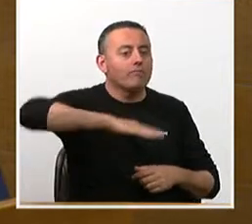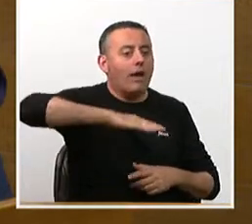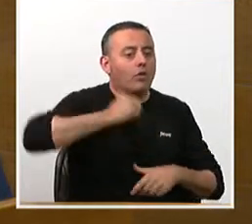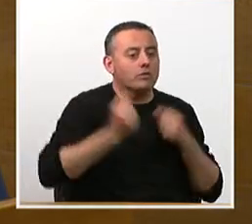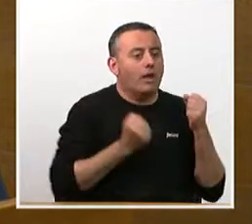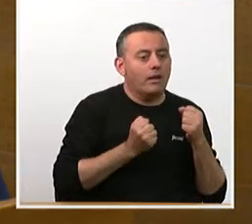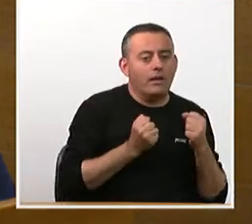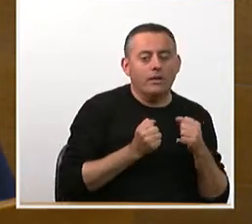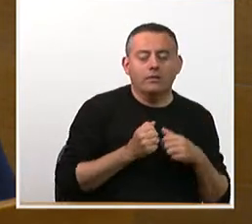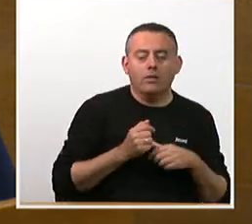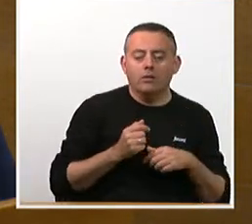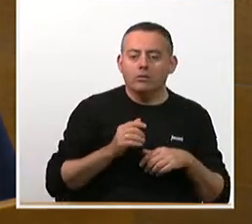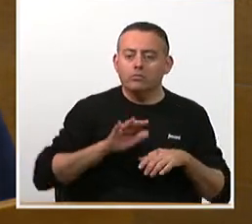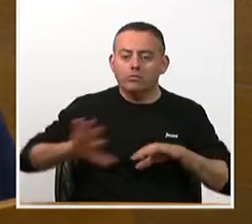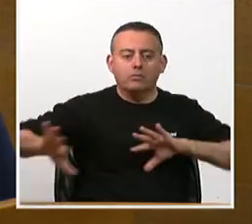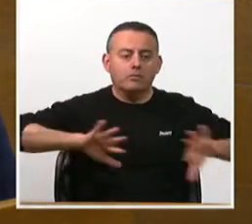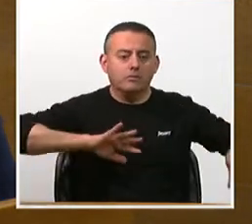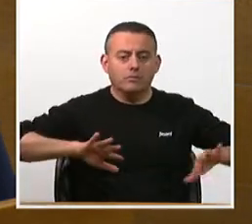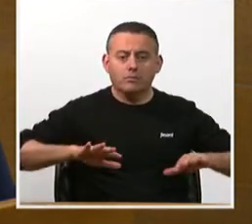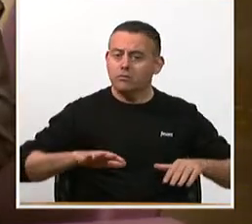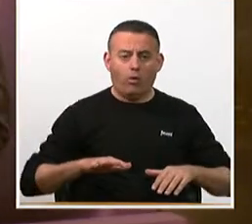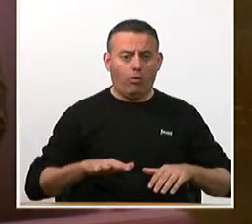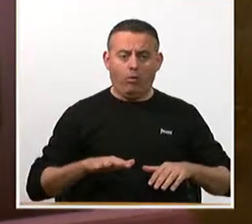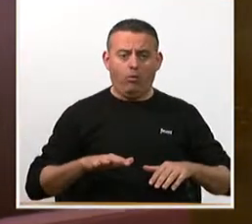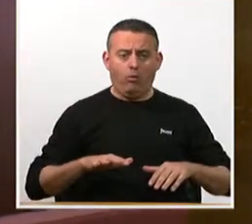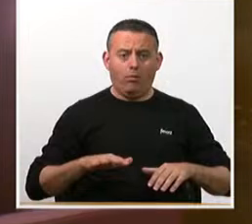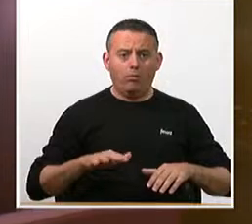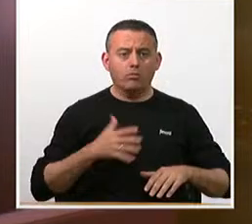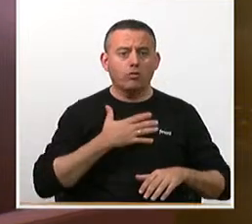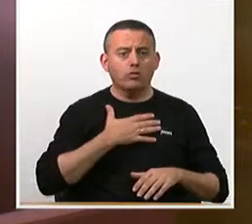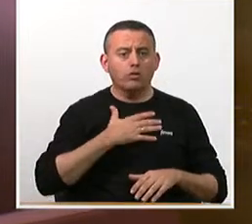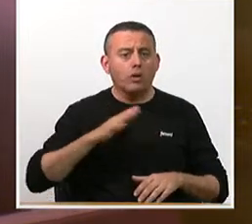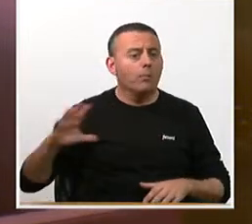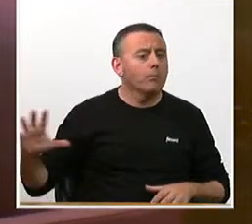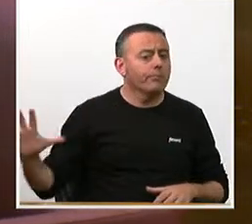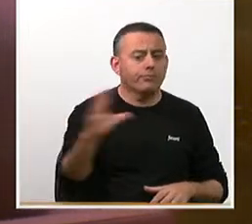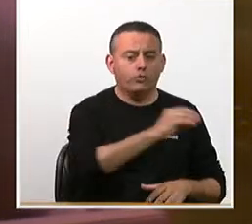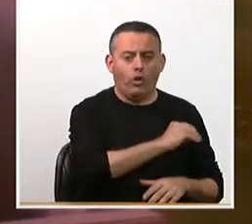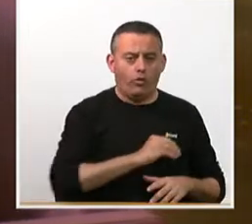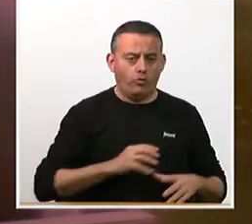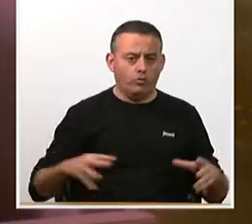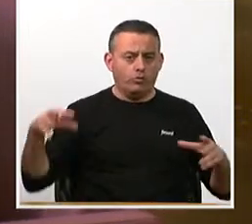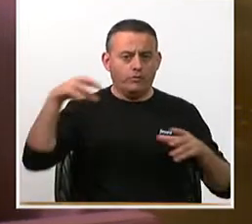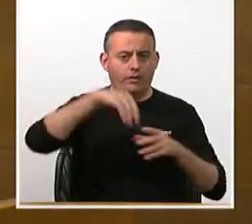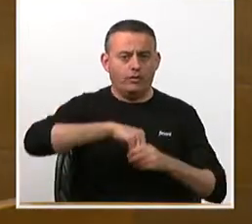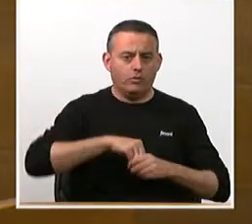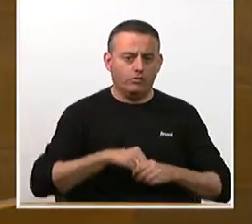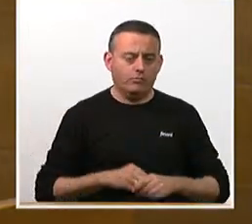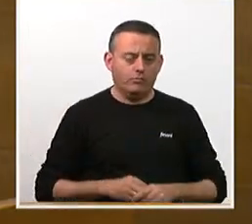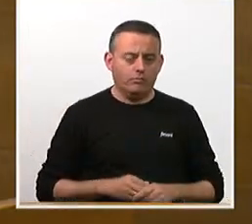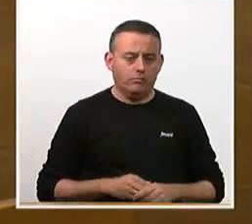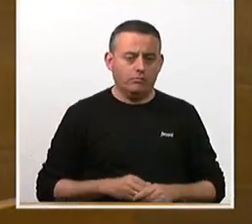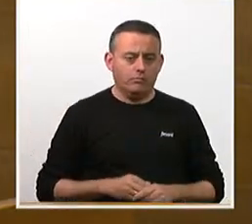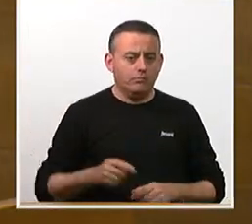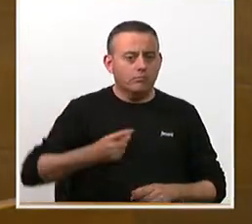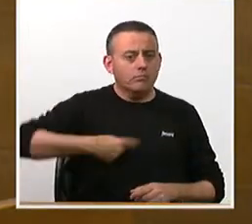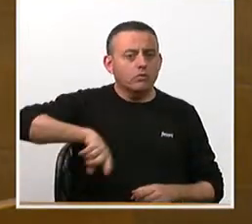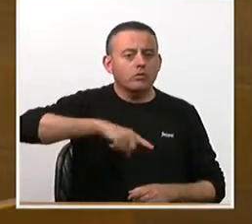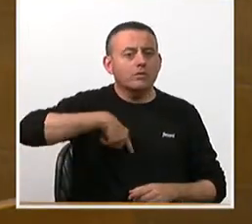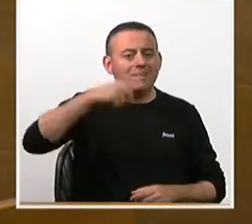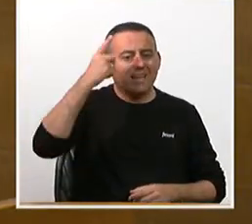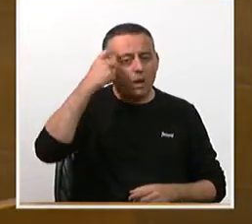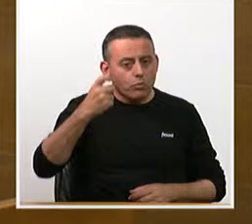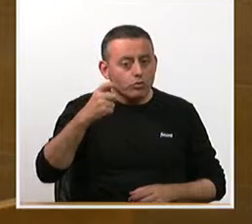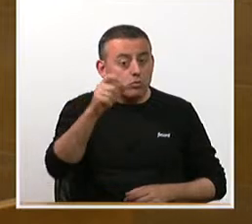una barbaridad creemos nosotros creemos en las personas independientemente de su orientación sexual